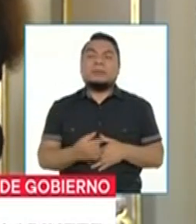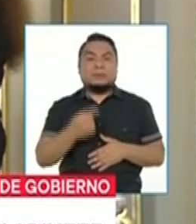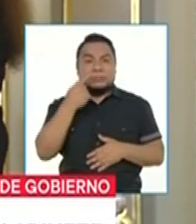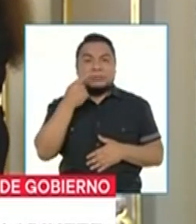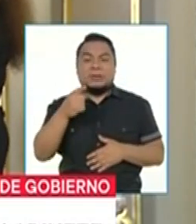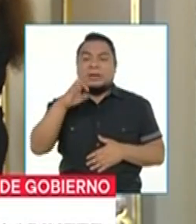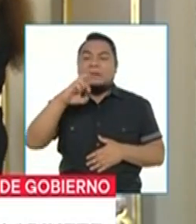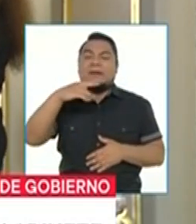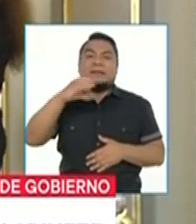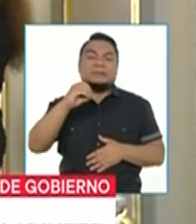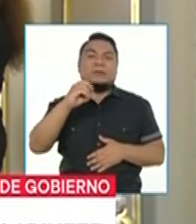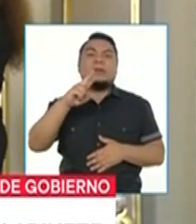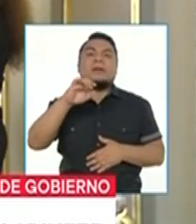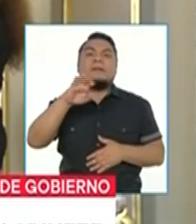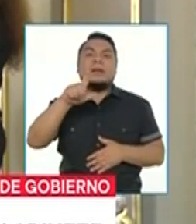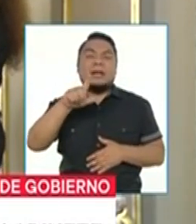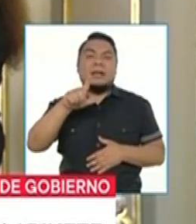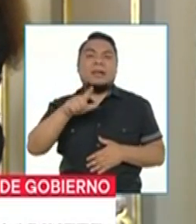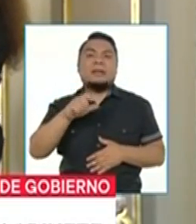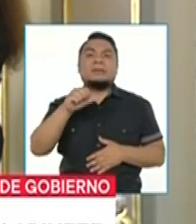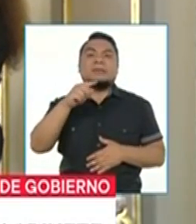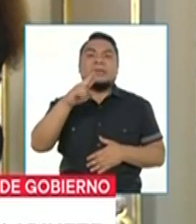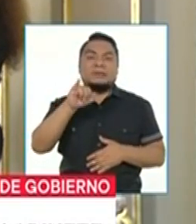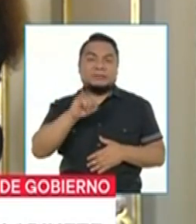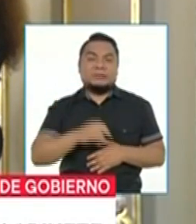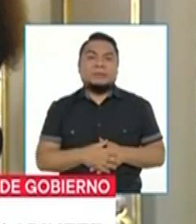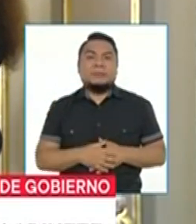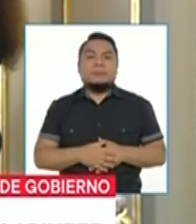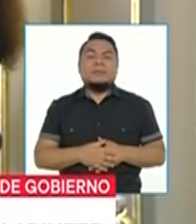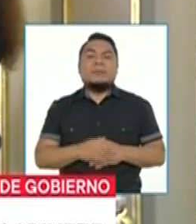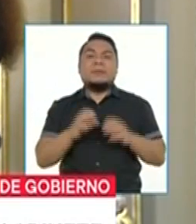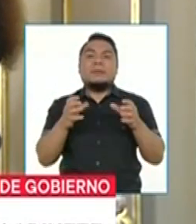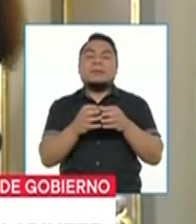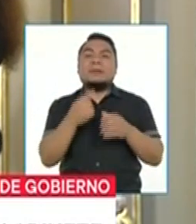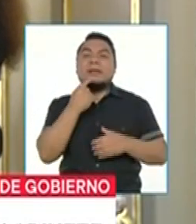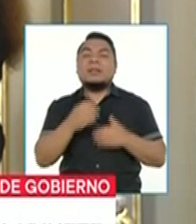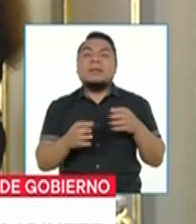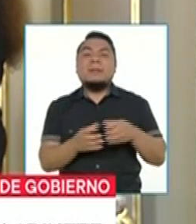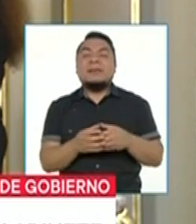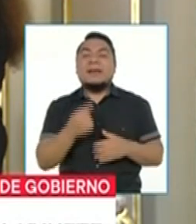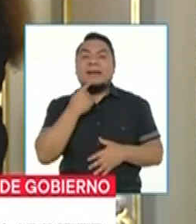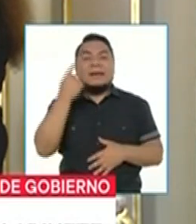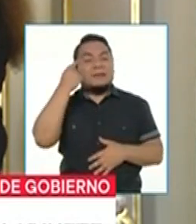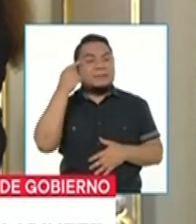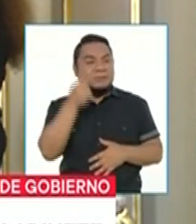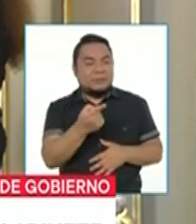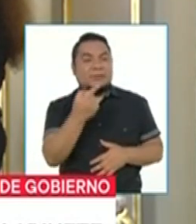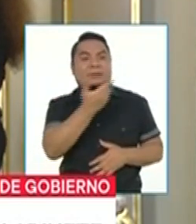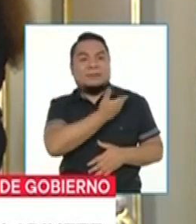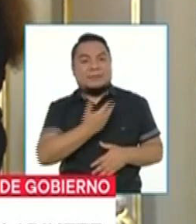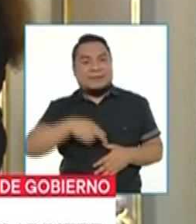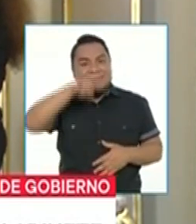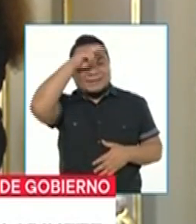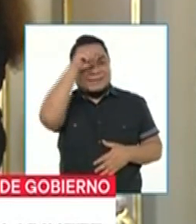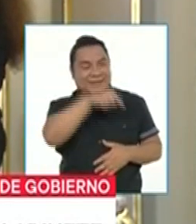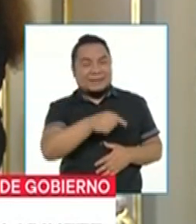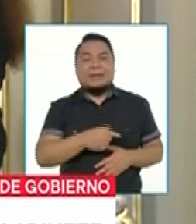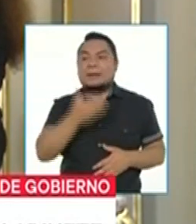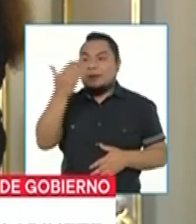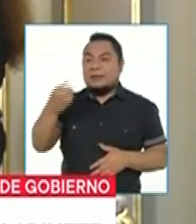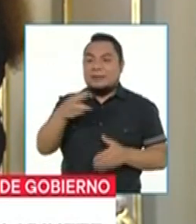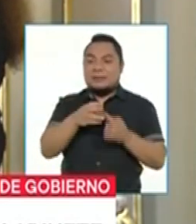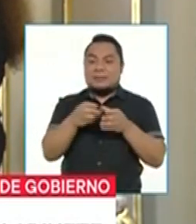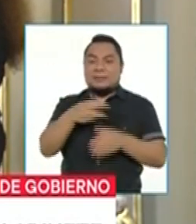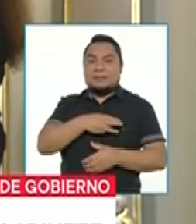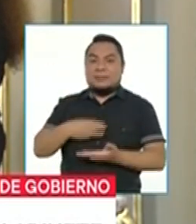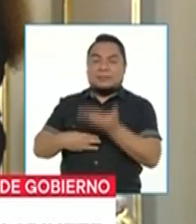de haber tenido unos días de horror en el país, después de haber estado de luto por la muerte de Brian